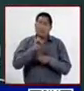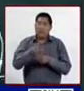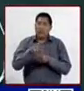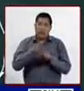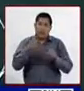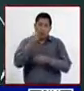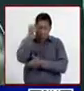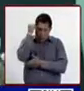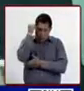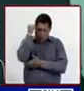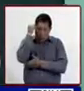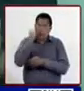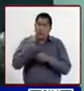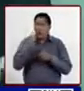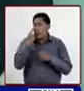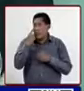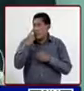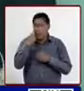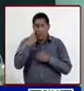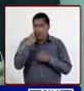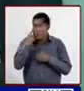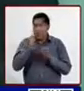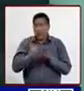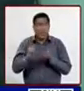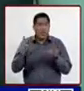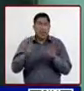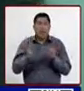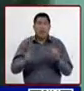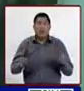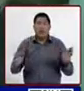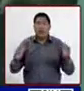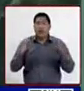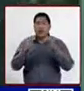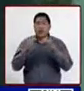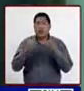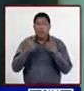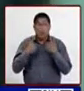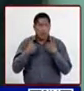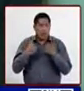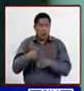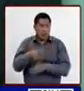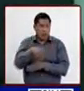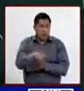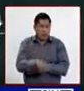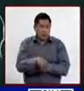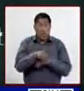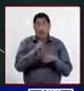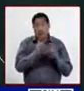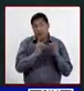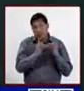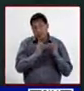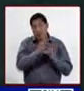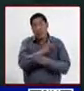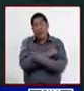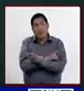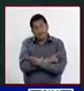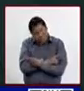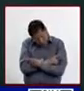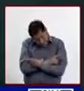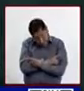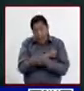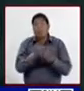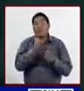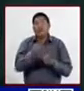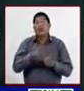llegaron desde Sucre y no conocen a nadie acá en La Paz. Van a tener una noche en una camita para poder descansar. ¿Cómo se siente,